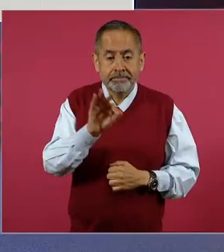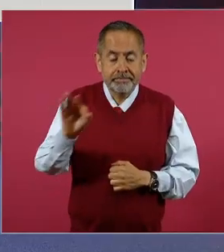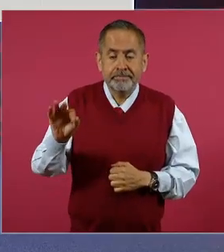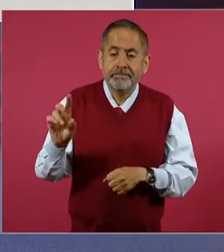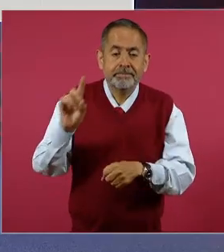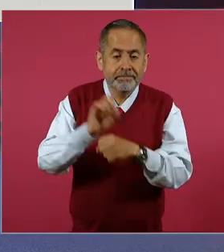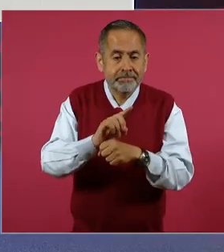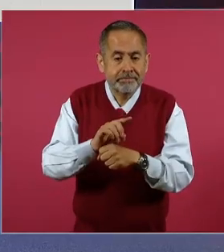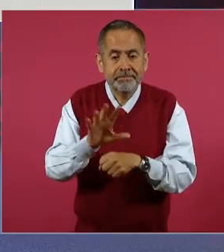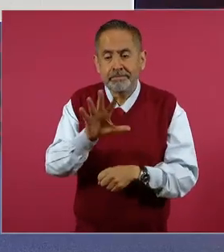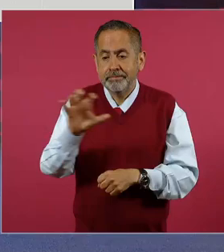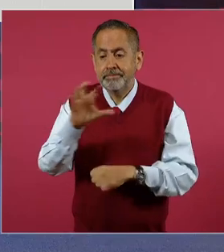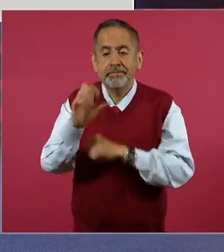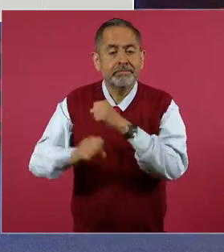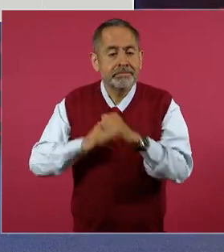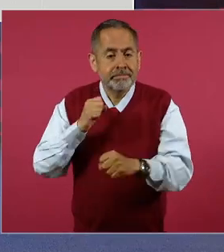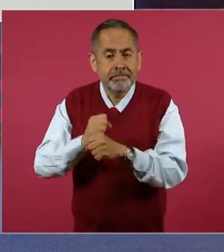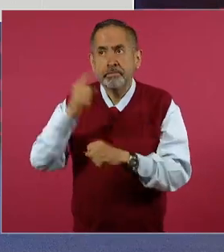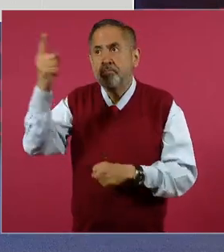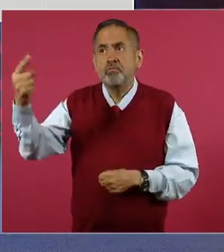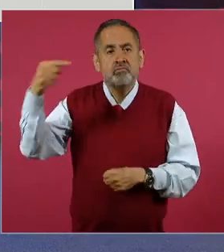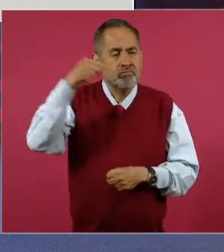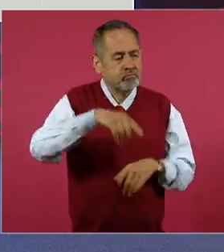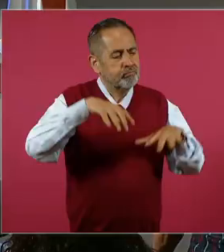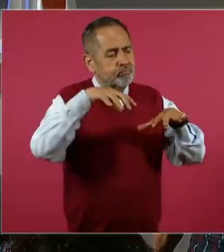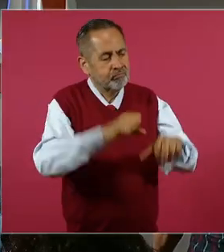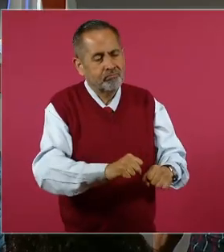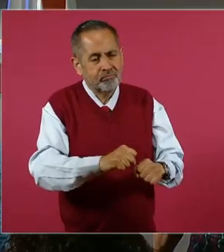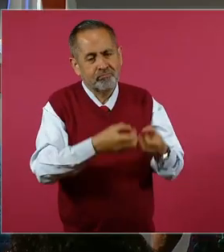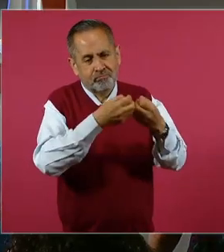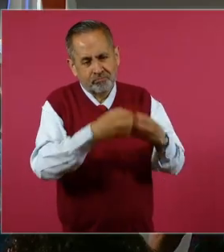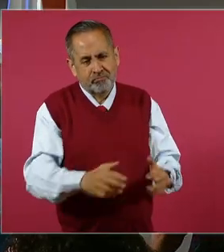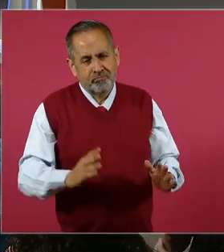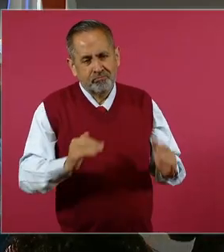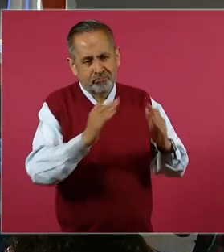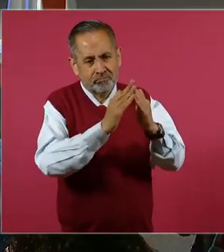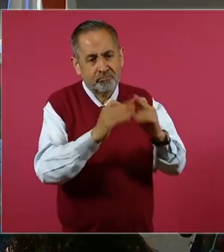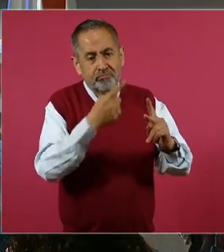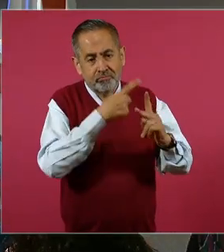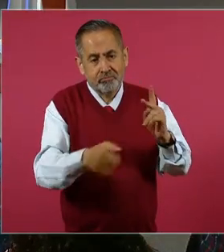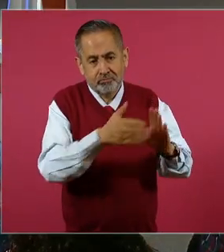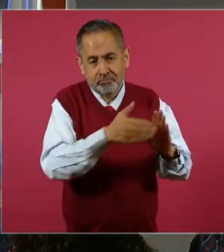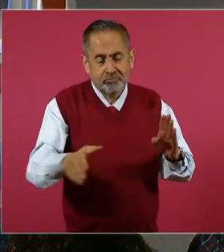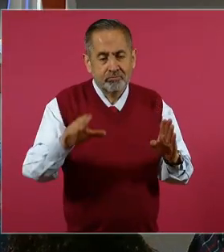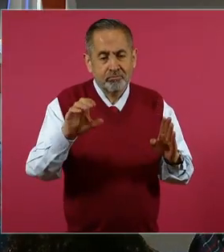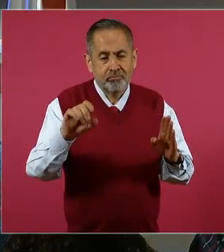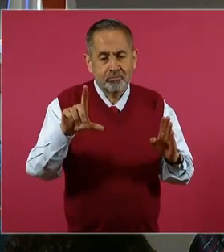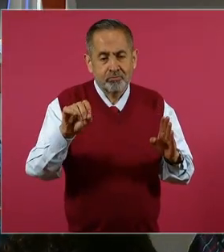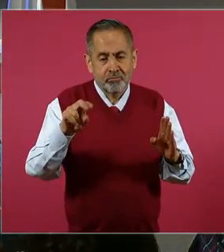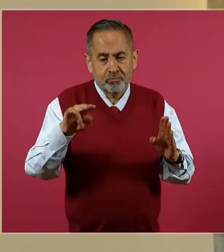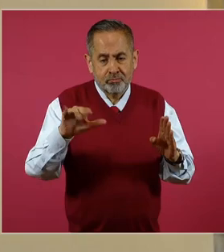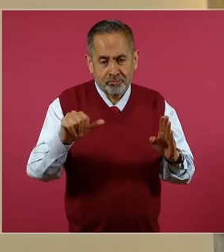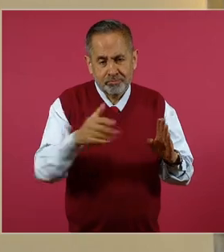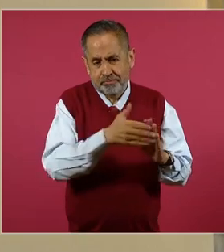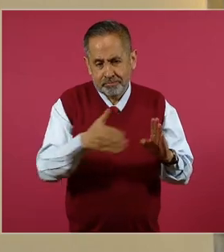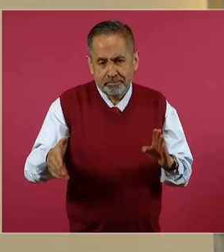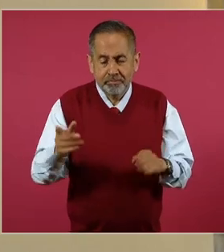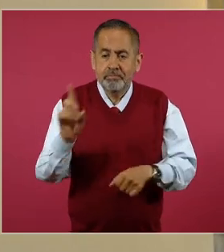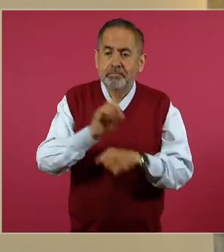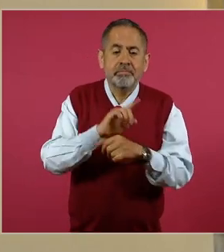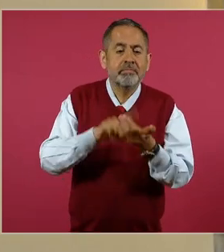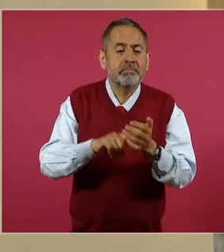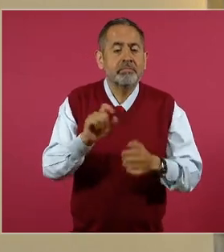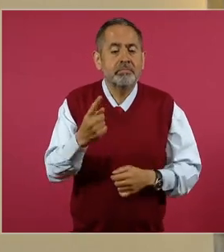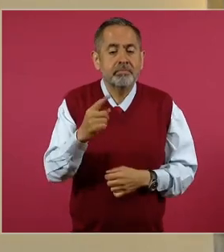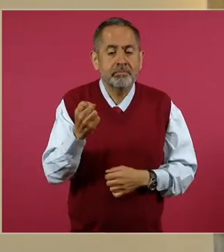los 500 años de la caída de Tenochtitlán y el inicio de la colonia, y se establecerá el 21 de